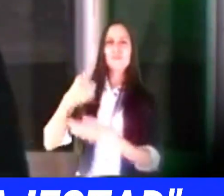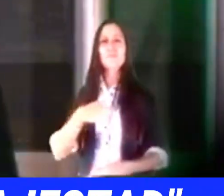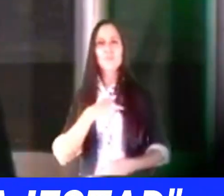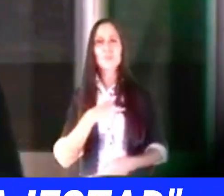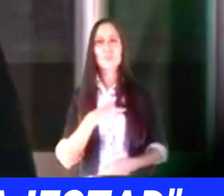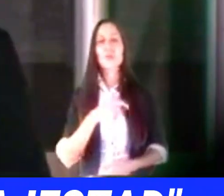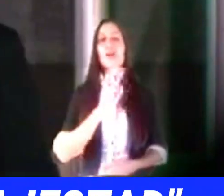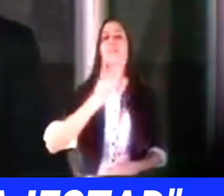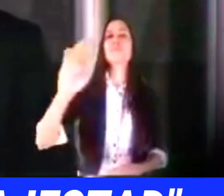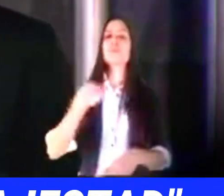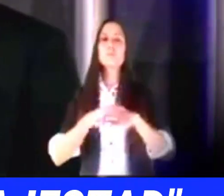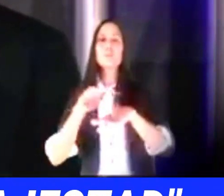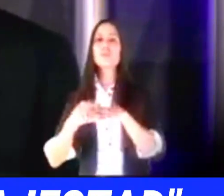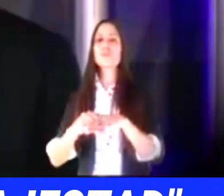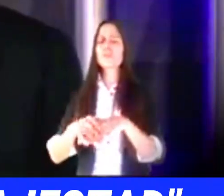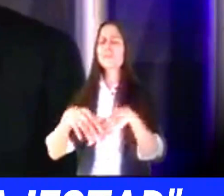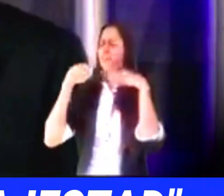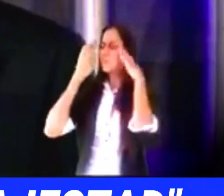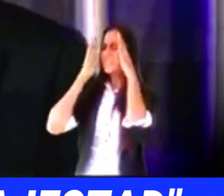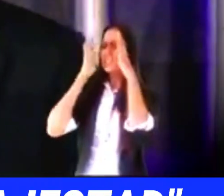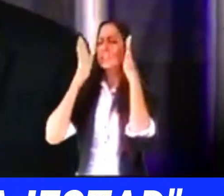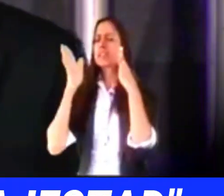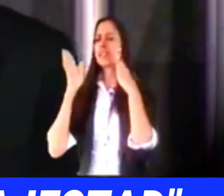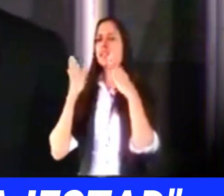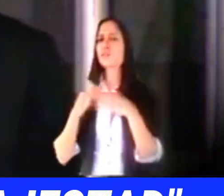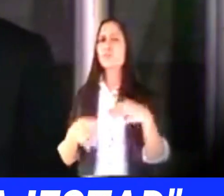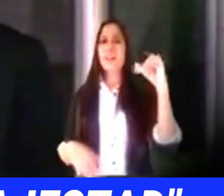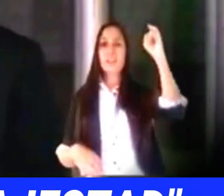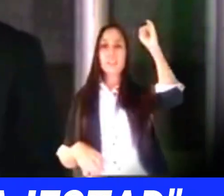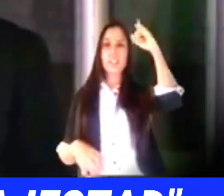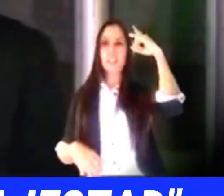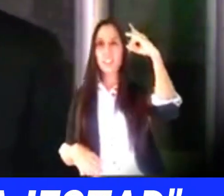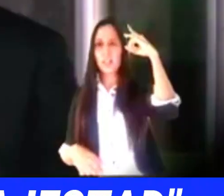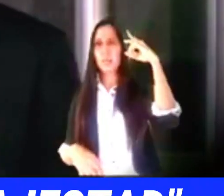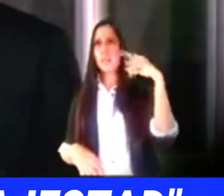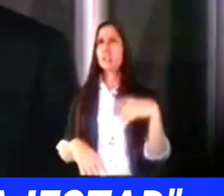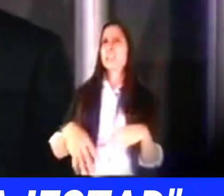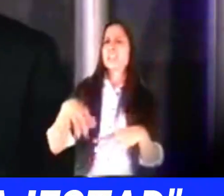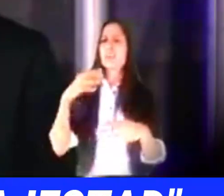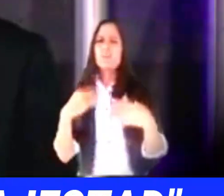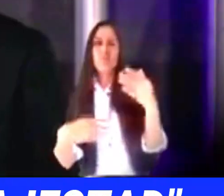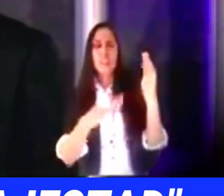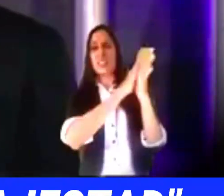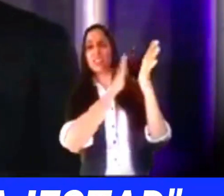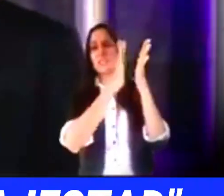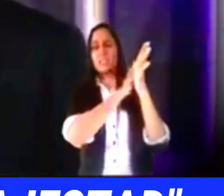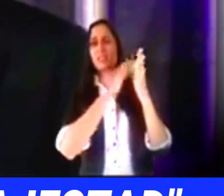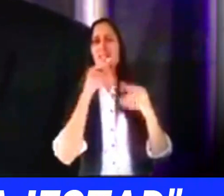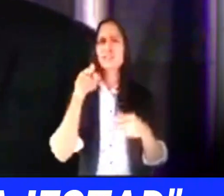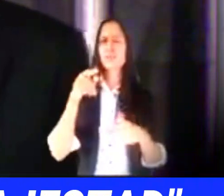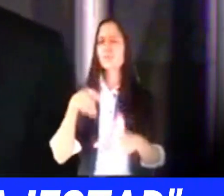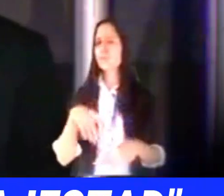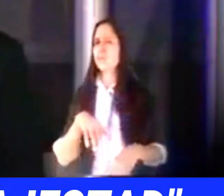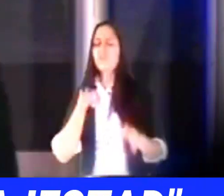señorita de la iglesia, que de pronto el diablo le está haciendo creer que no vale nada, que no significa nada, que no tiene nada. Pues